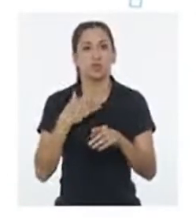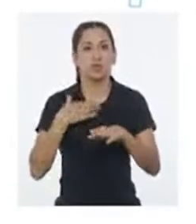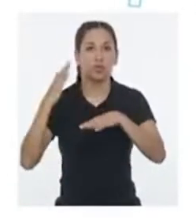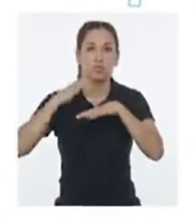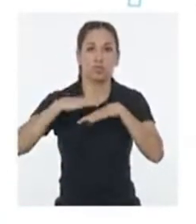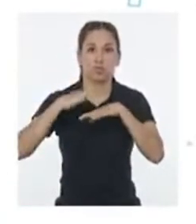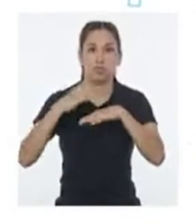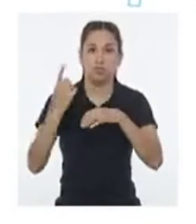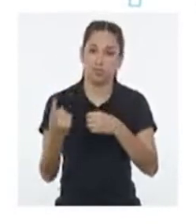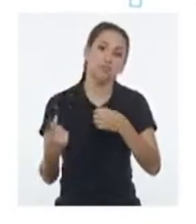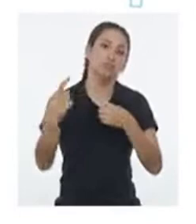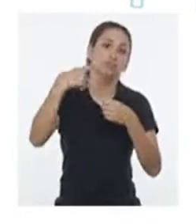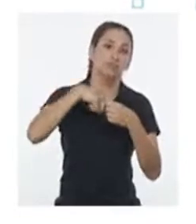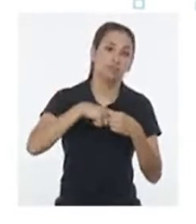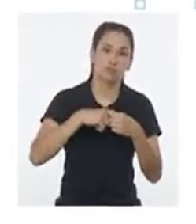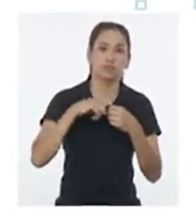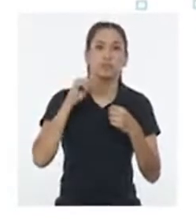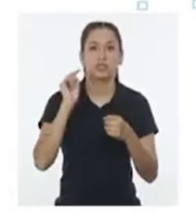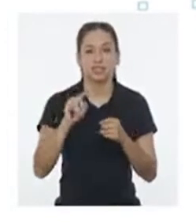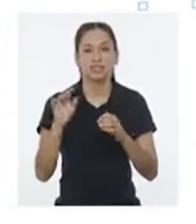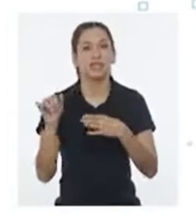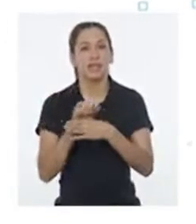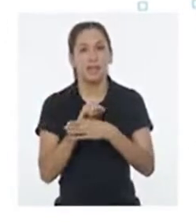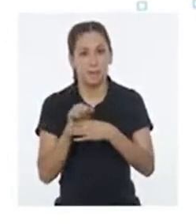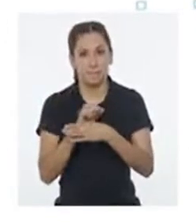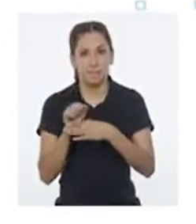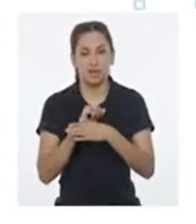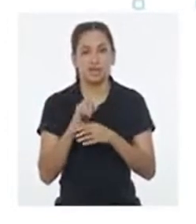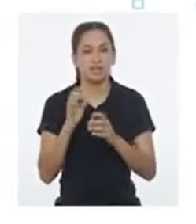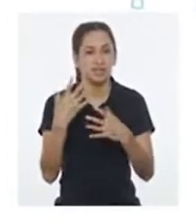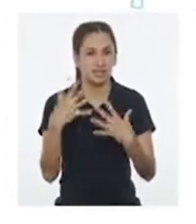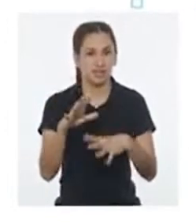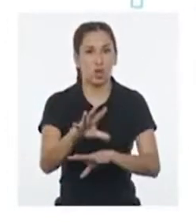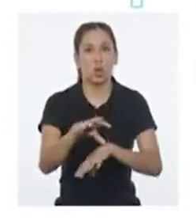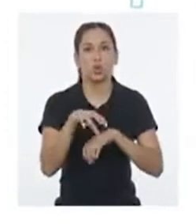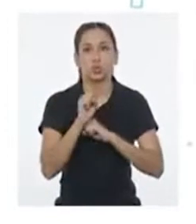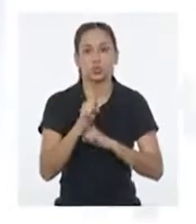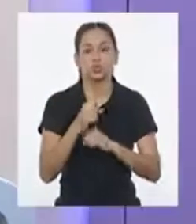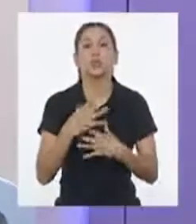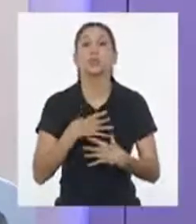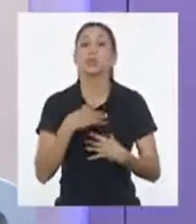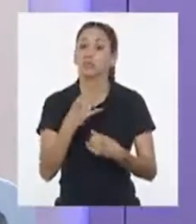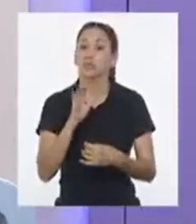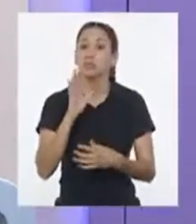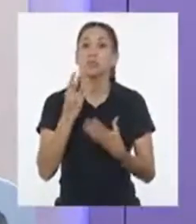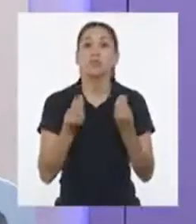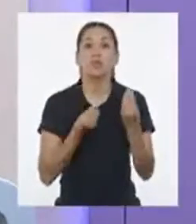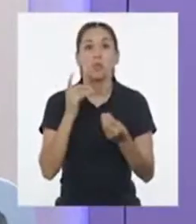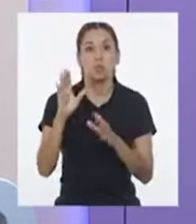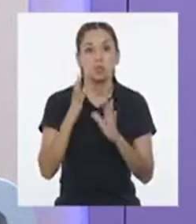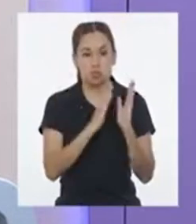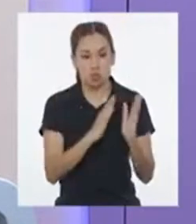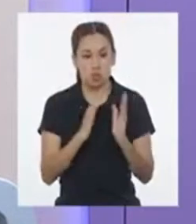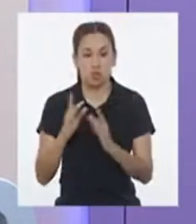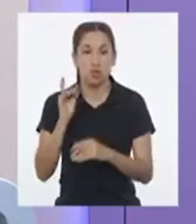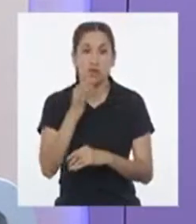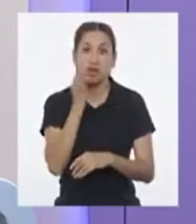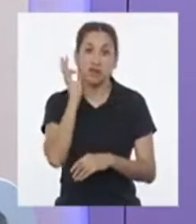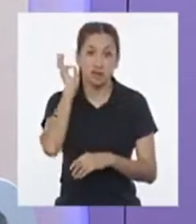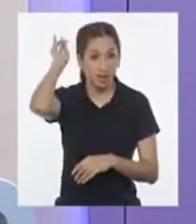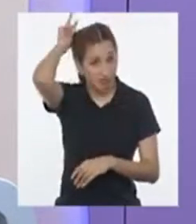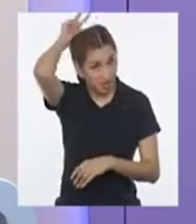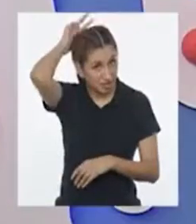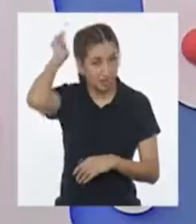ser convocado por estos a través de esta práctica habitual. Qué interesante la forma en que se organizaron